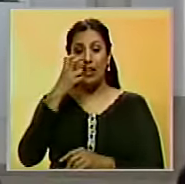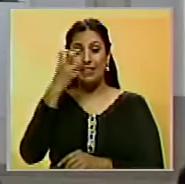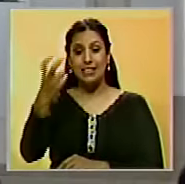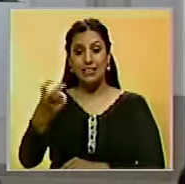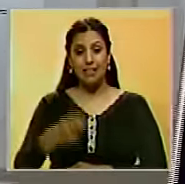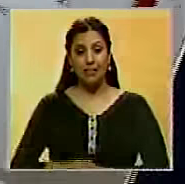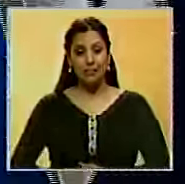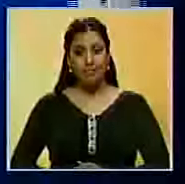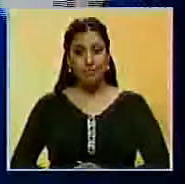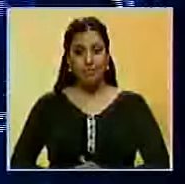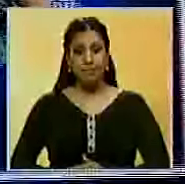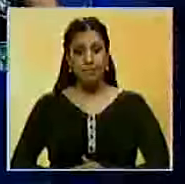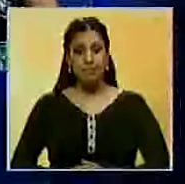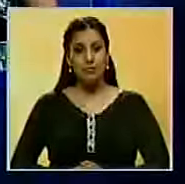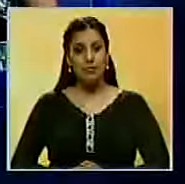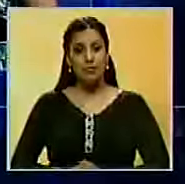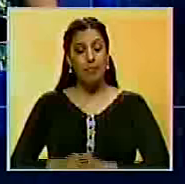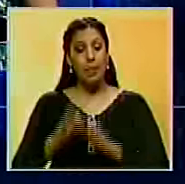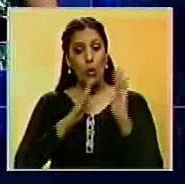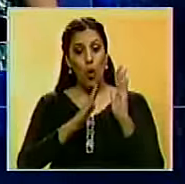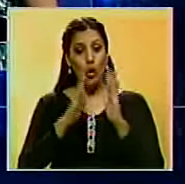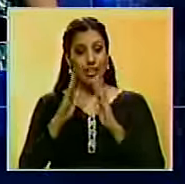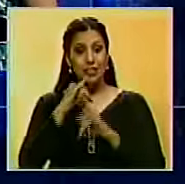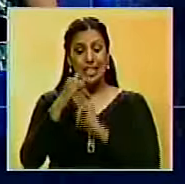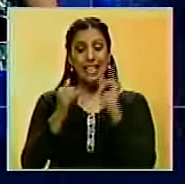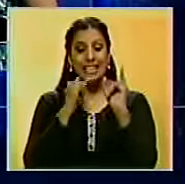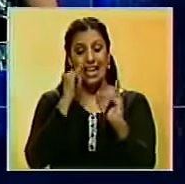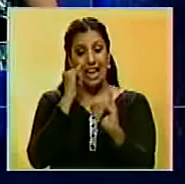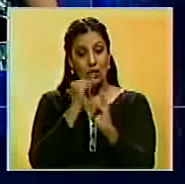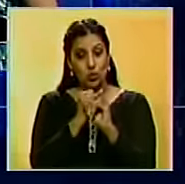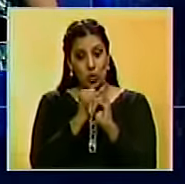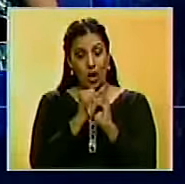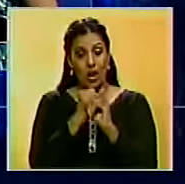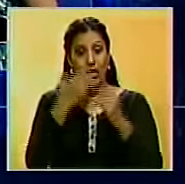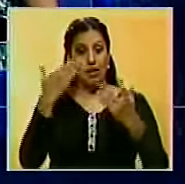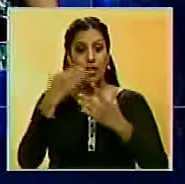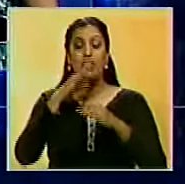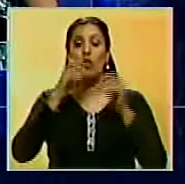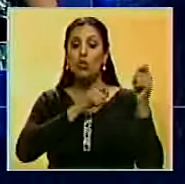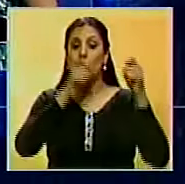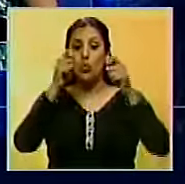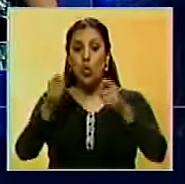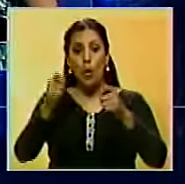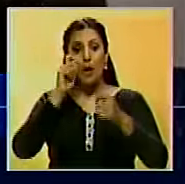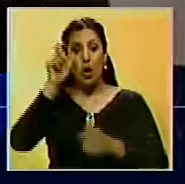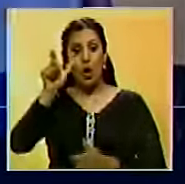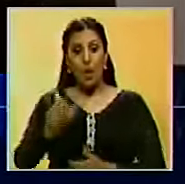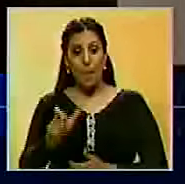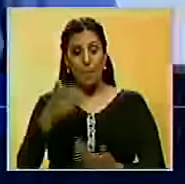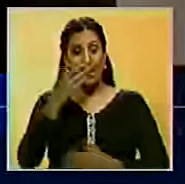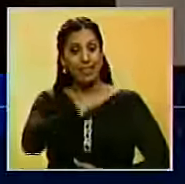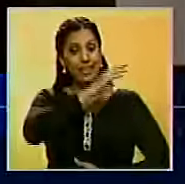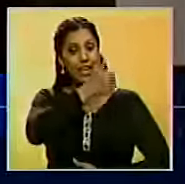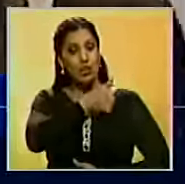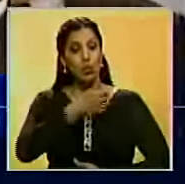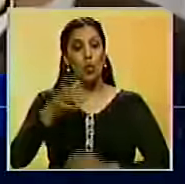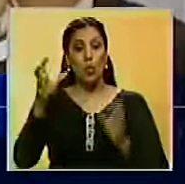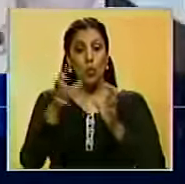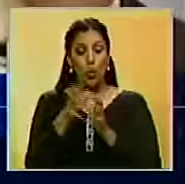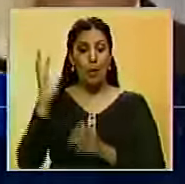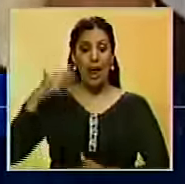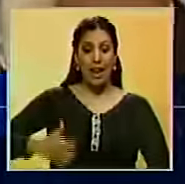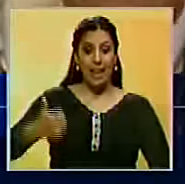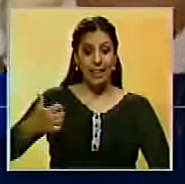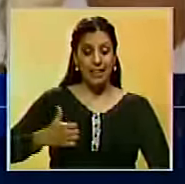visita. La organización internacional Freedom House otorgó a Héctor Magneto, director ejecutivo del grupo